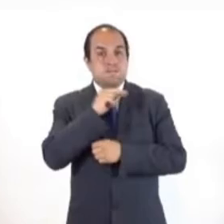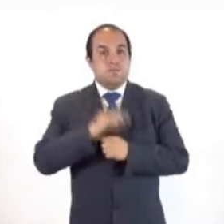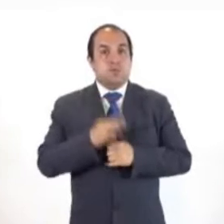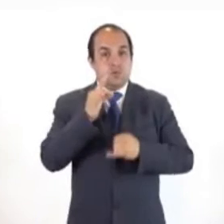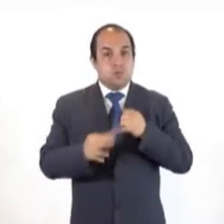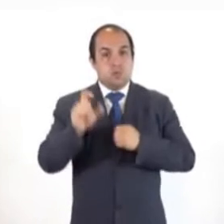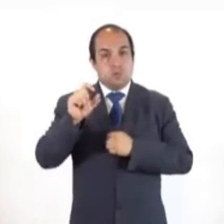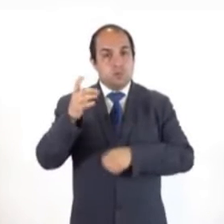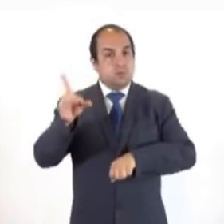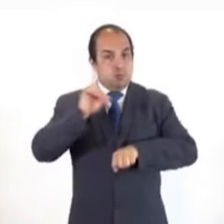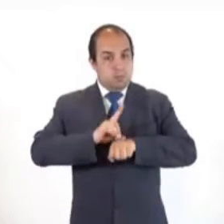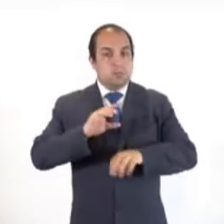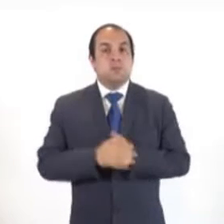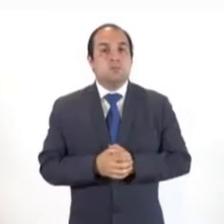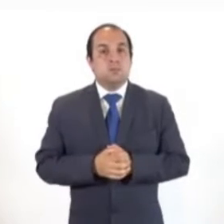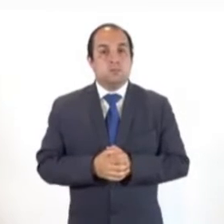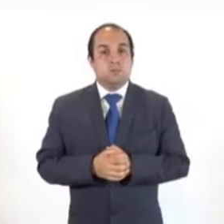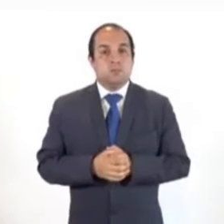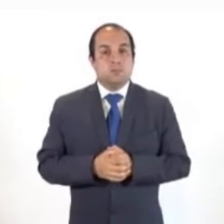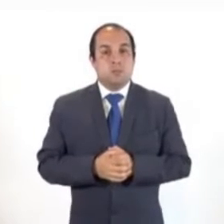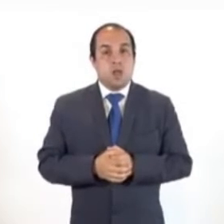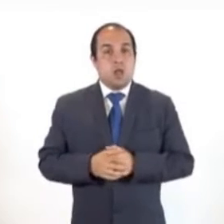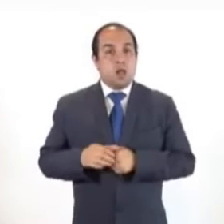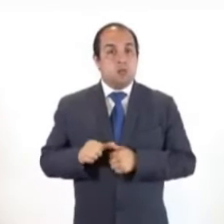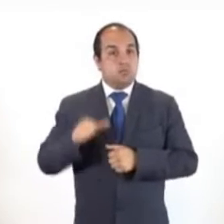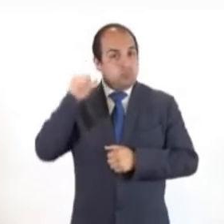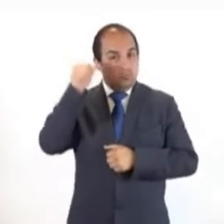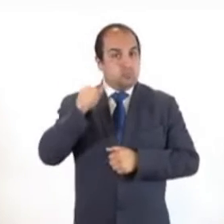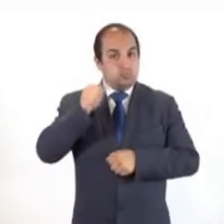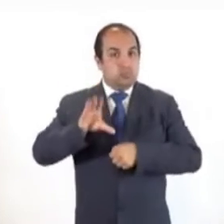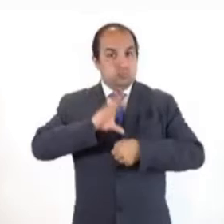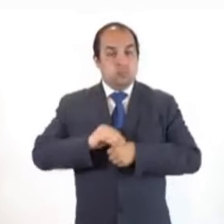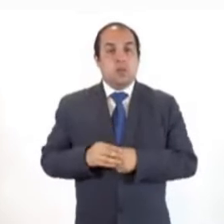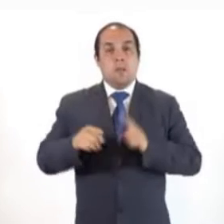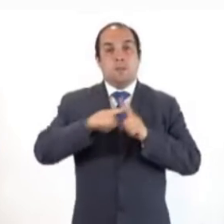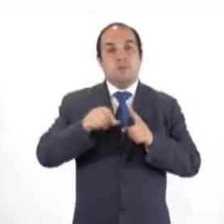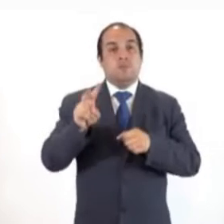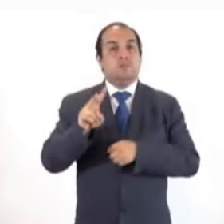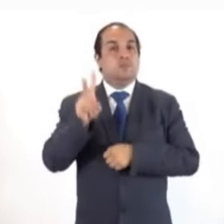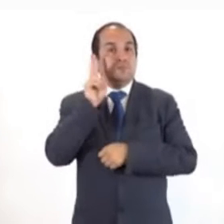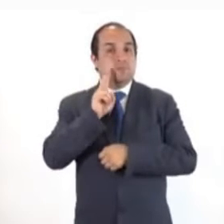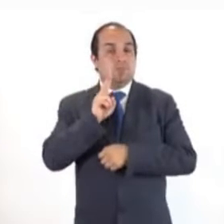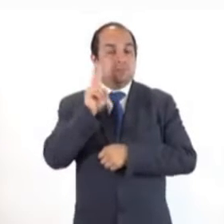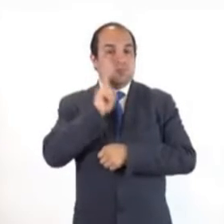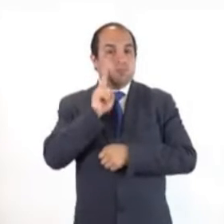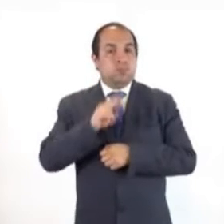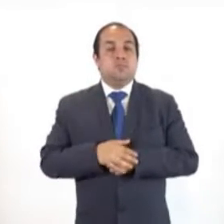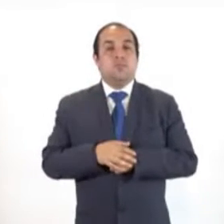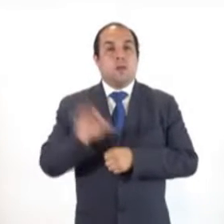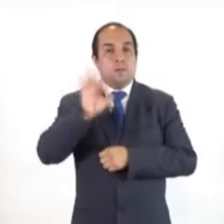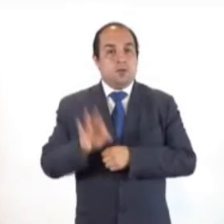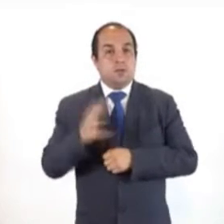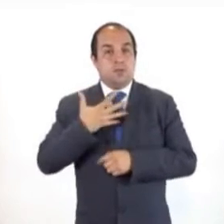los últimos 20 días, prácticamente todo abril, es la positividad de pruebas, que es el porcentaje, como ustedes ya saben, de pruebas que salen